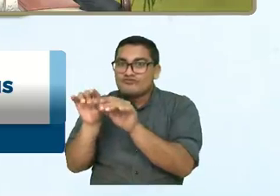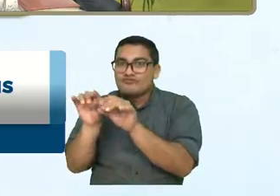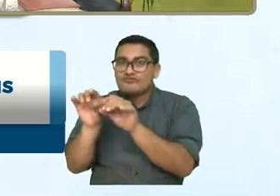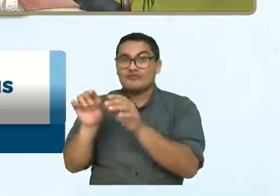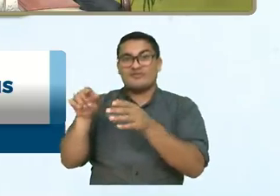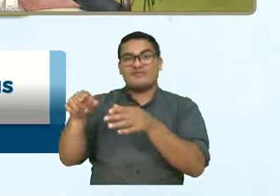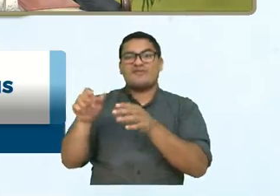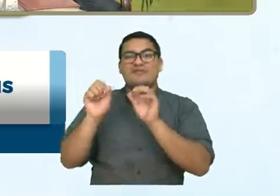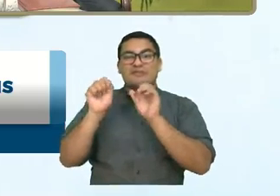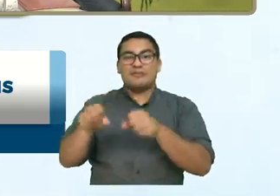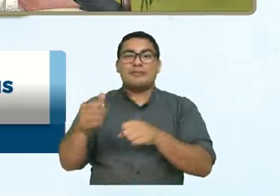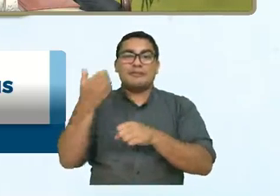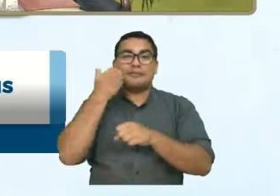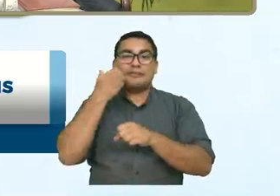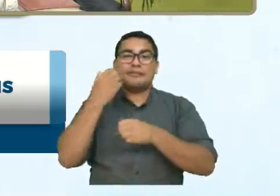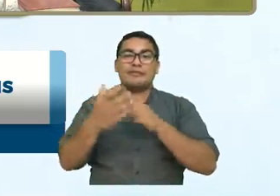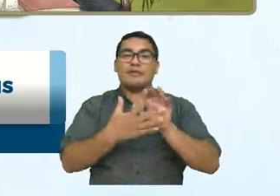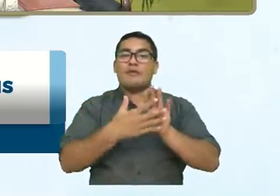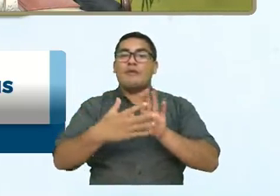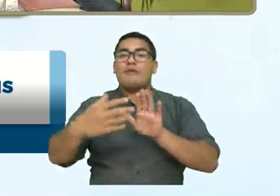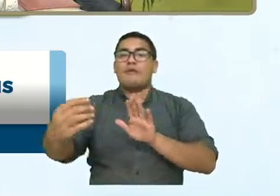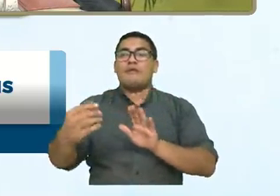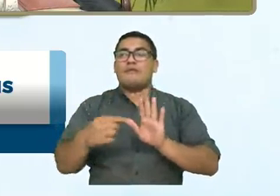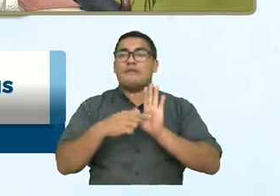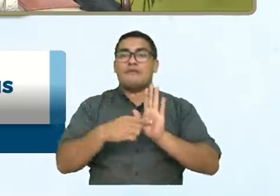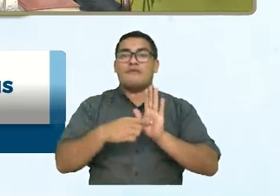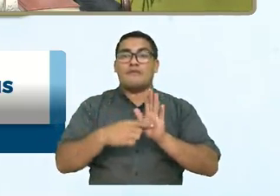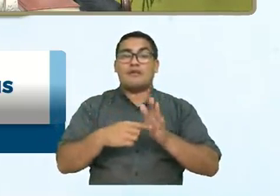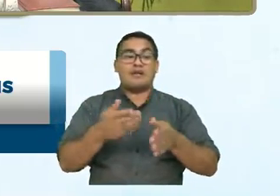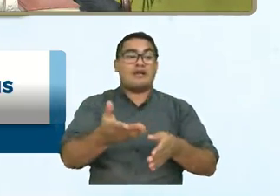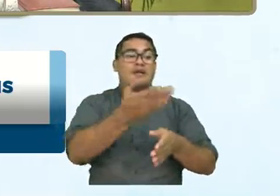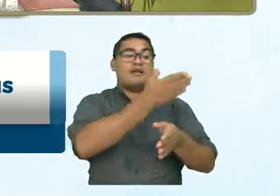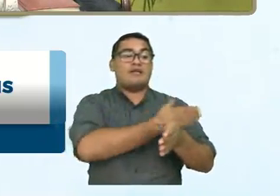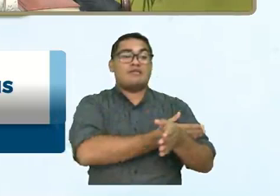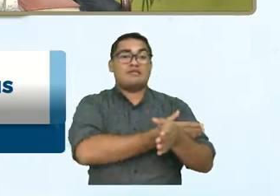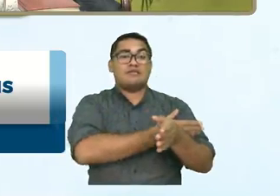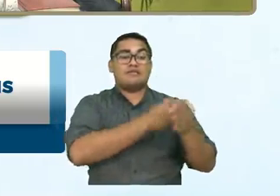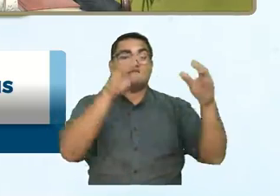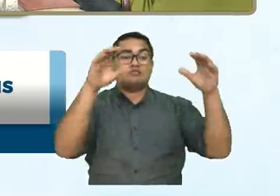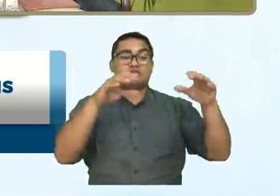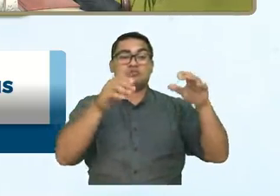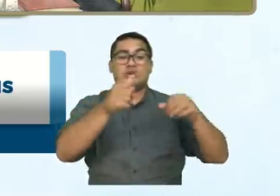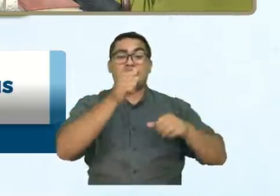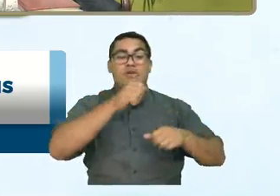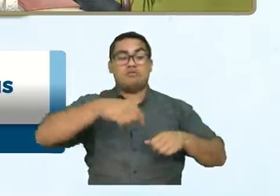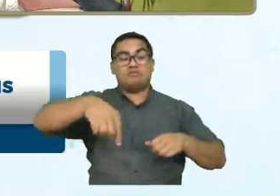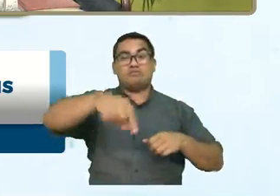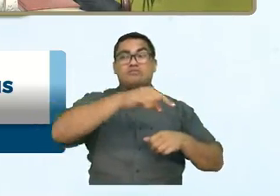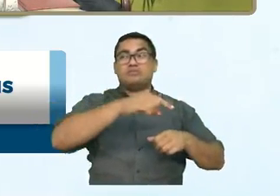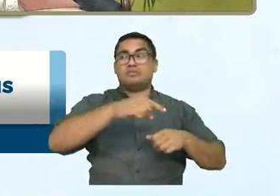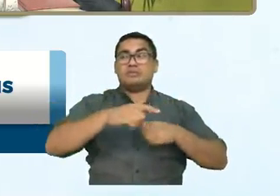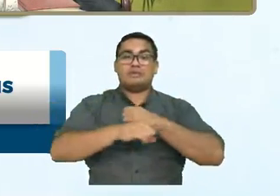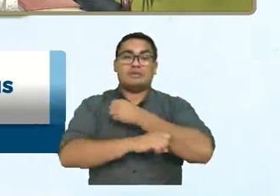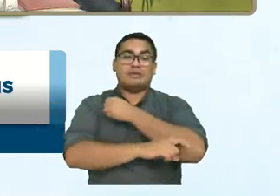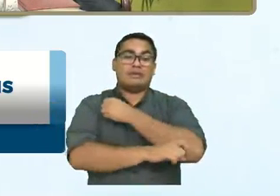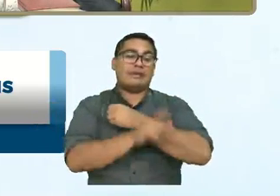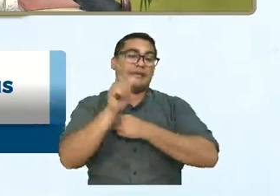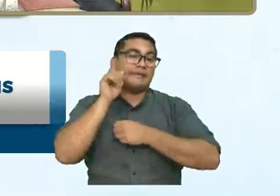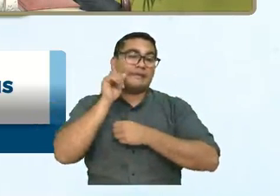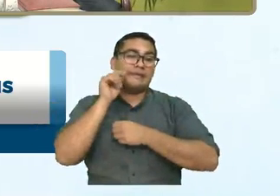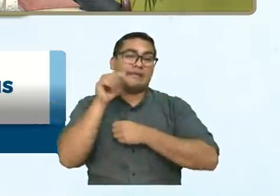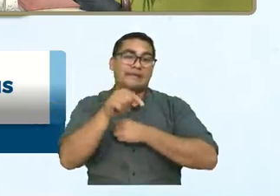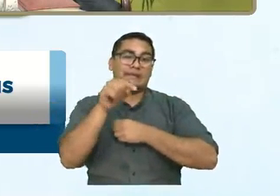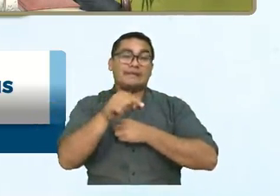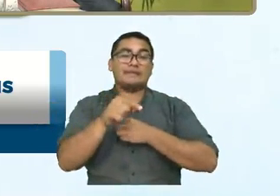pueden contaminar la agua que llovió, quedó estancado el agua en el patio, la ratita miccionó ahí, dejó la orina, y